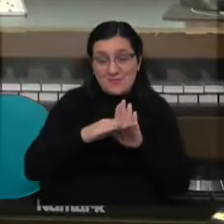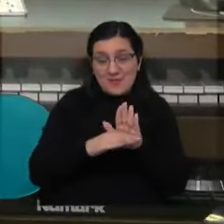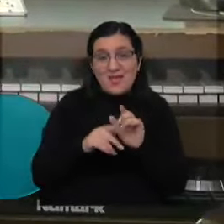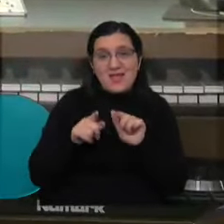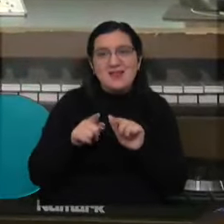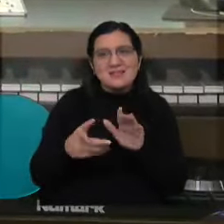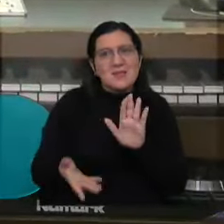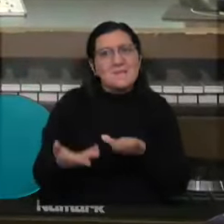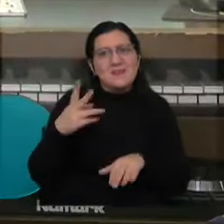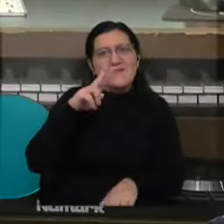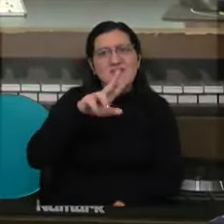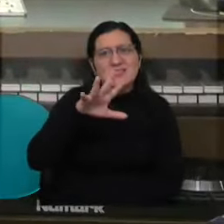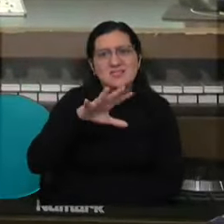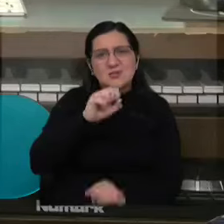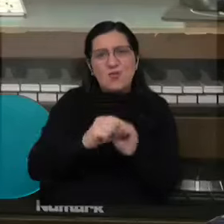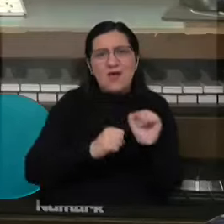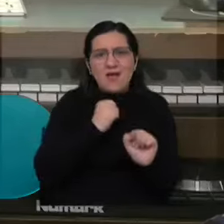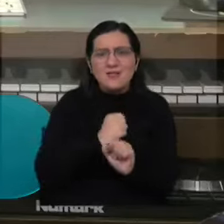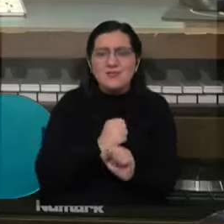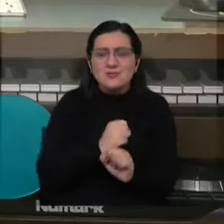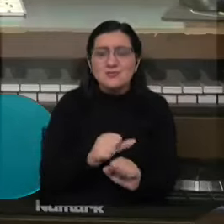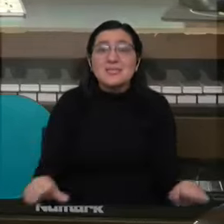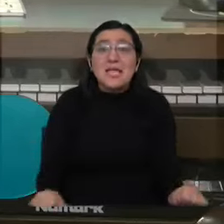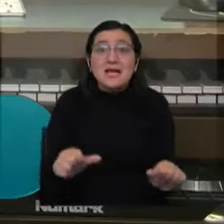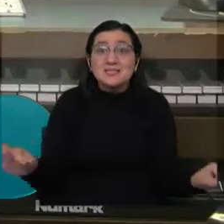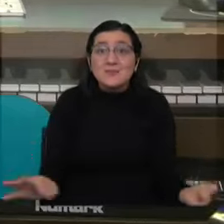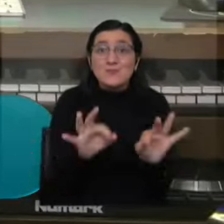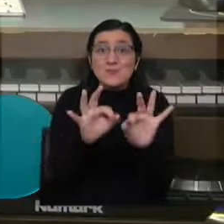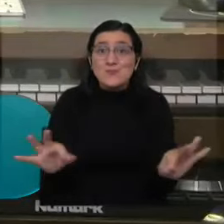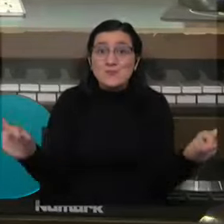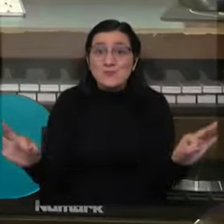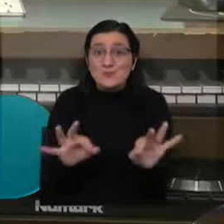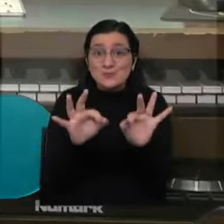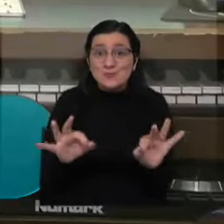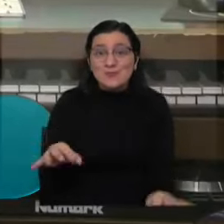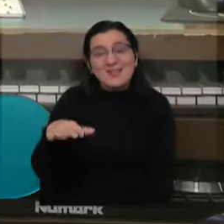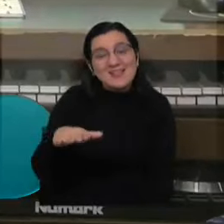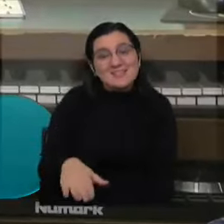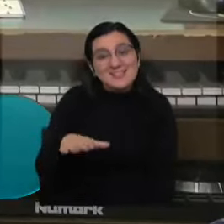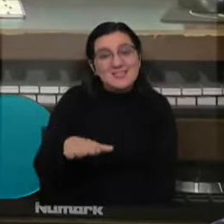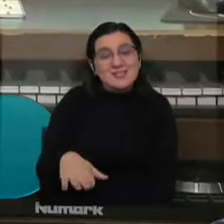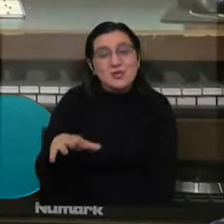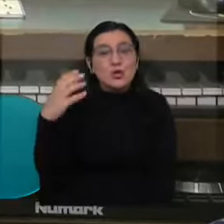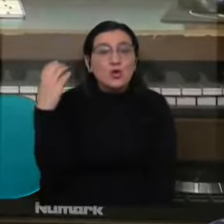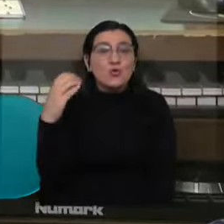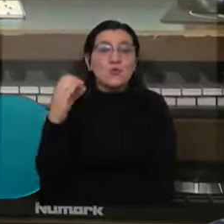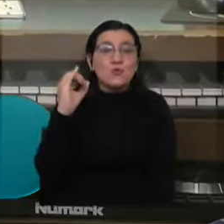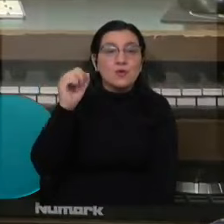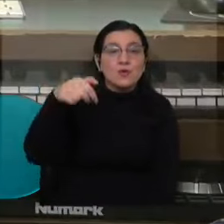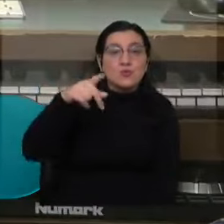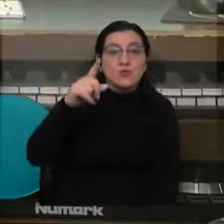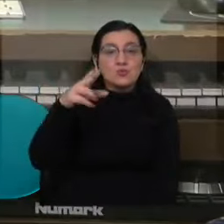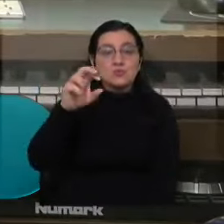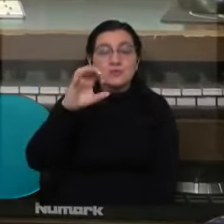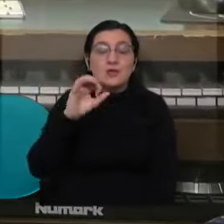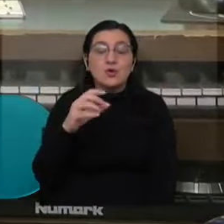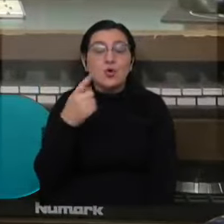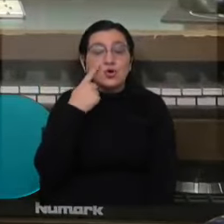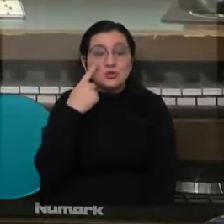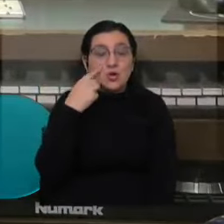hace más de 25 años que hace música no porque allí desde chiquito en el club industria en los gumis e conoció a